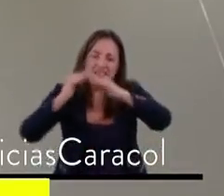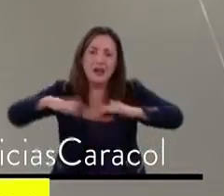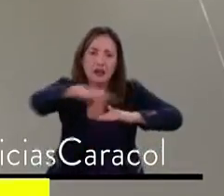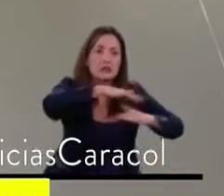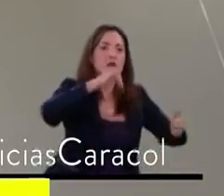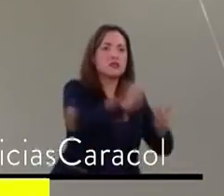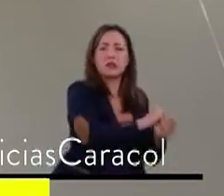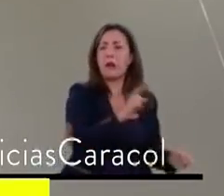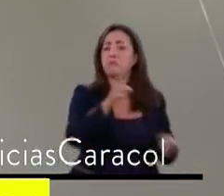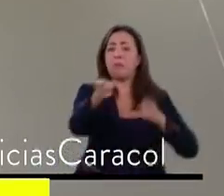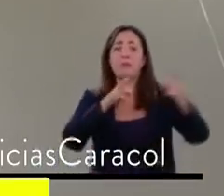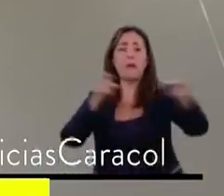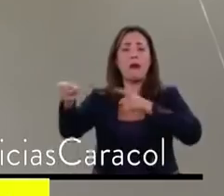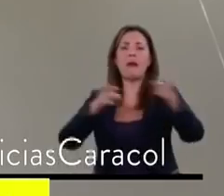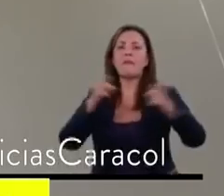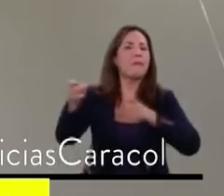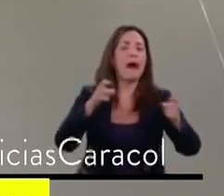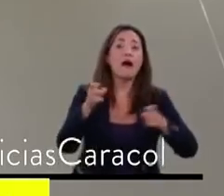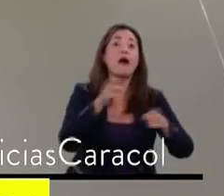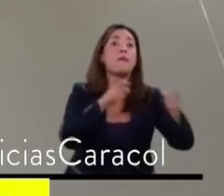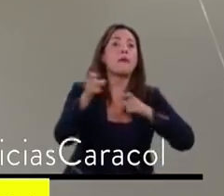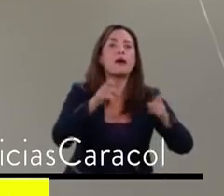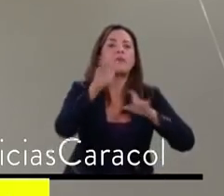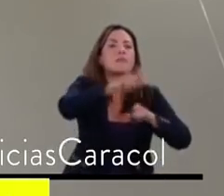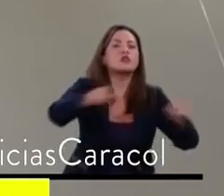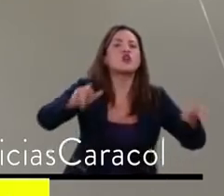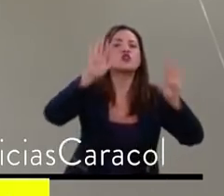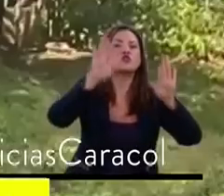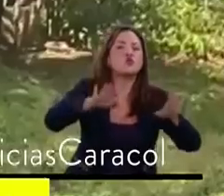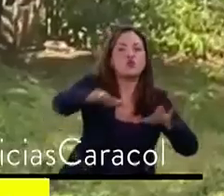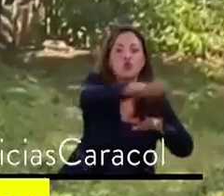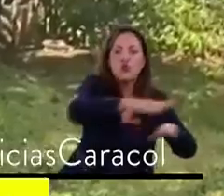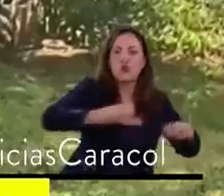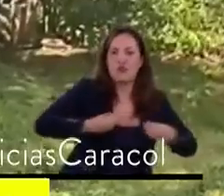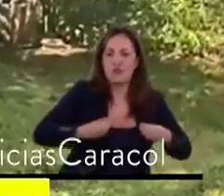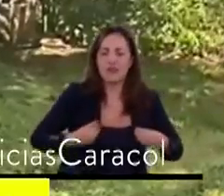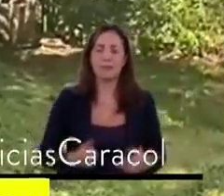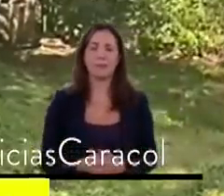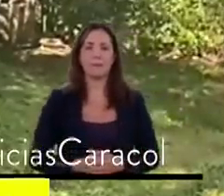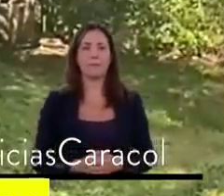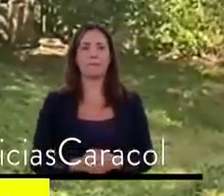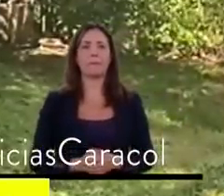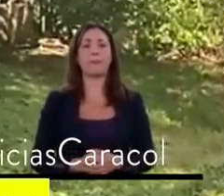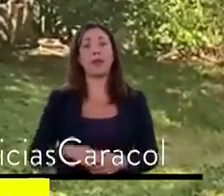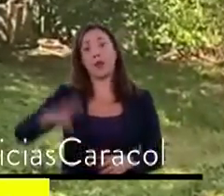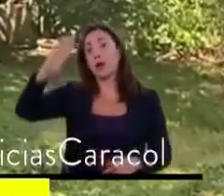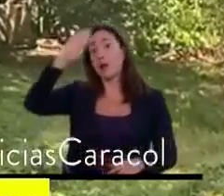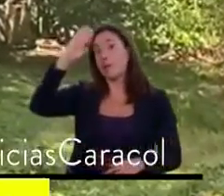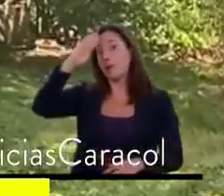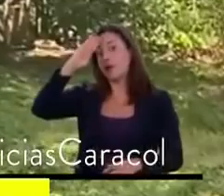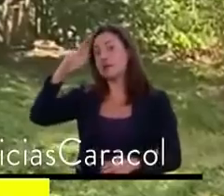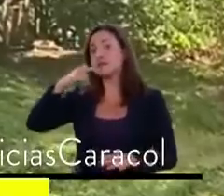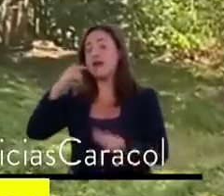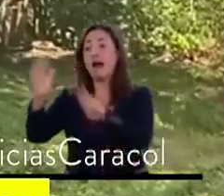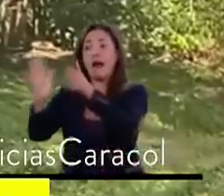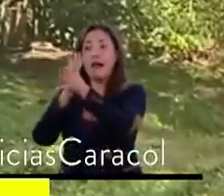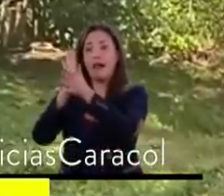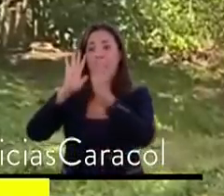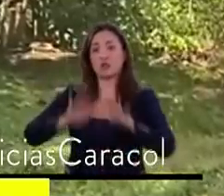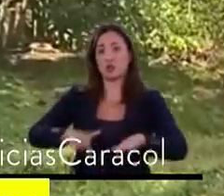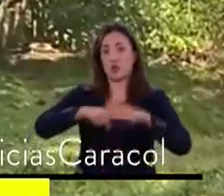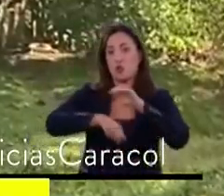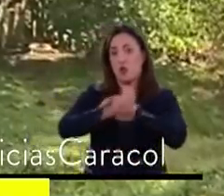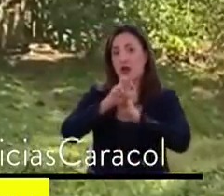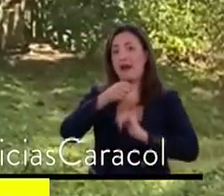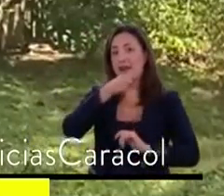disparando indiscriminadamente en contra de algunos habitantes de la población. La policía le confirmó a Noticias Caracol